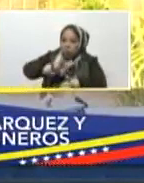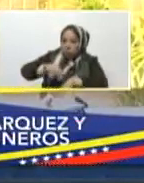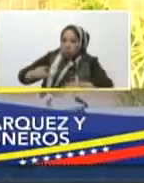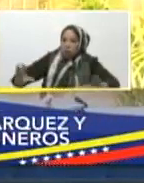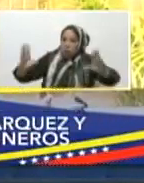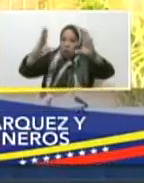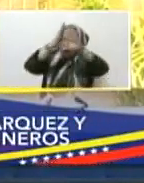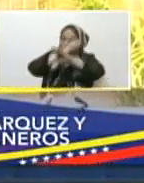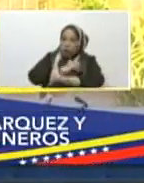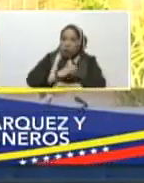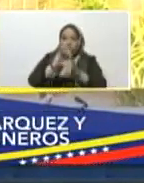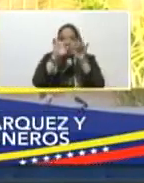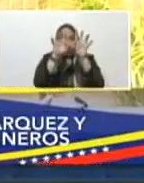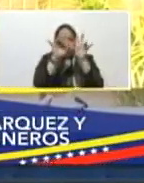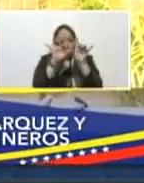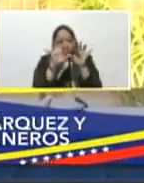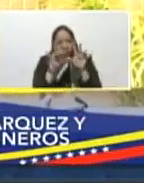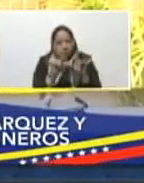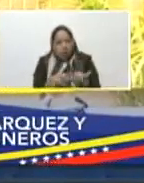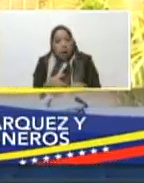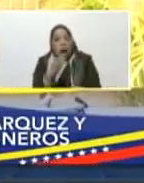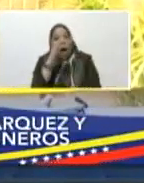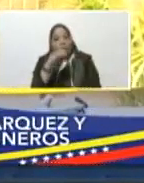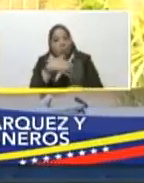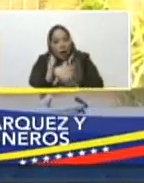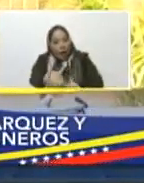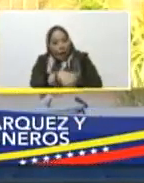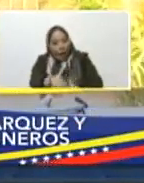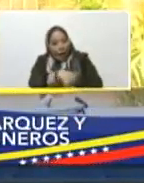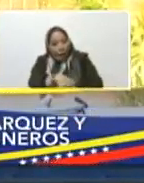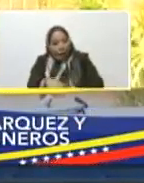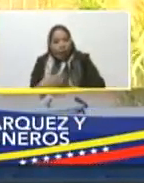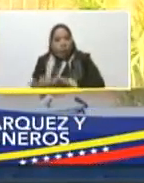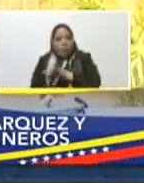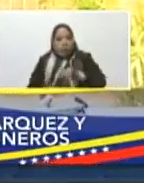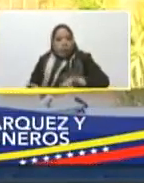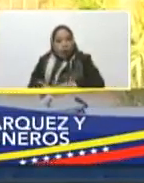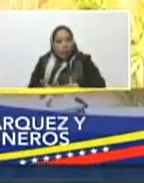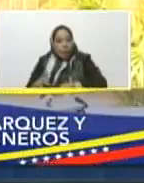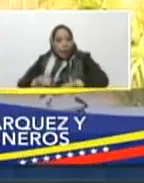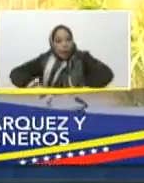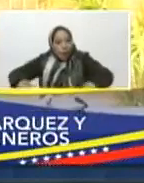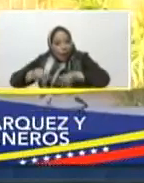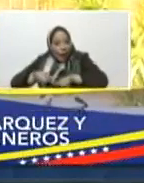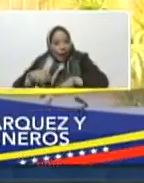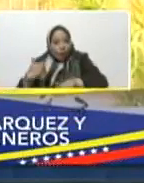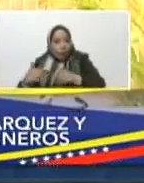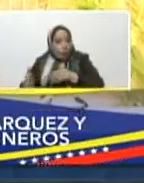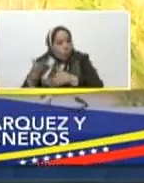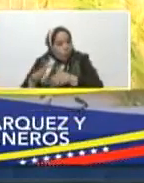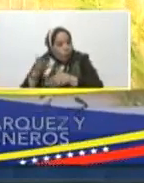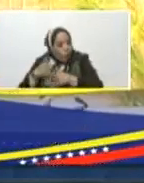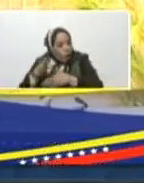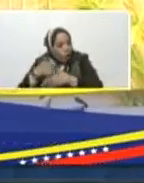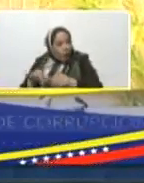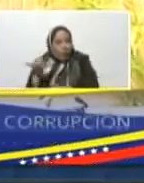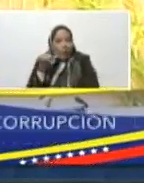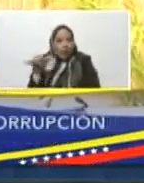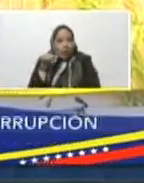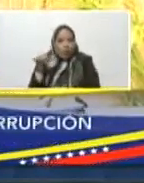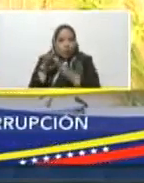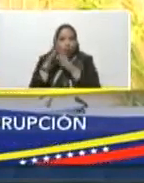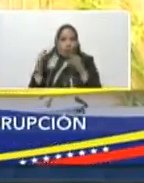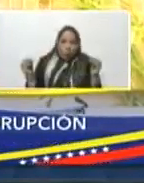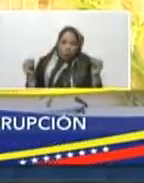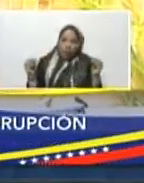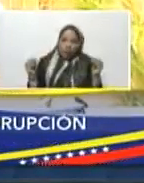pa, pa, pa, pa, pa, bote de agua en tal sitio, problema de tal sitio, tal, todas las denuncias, todas,